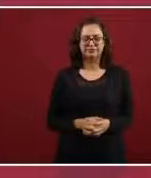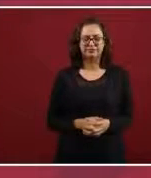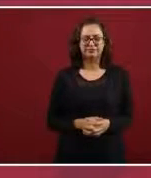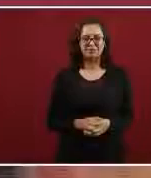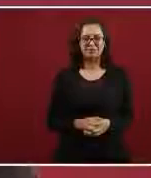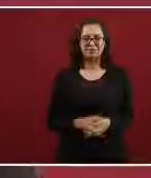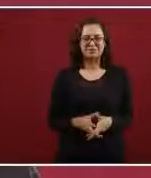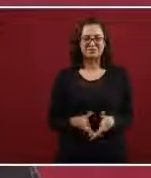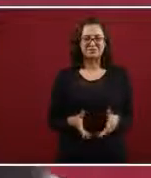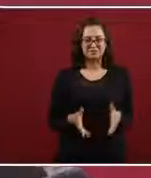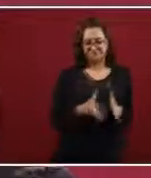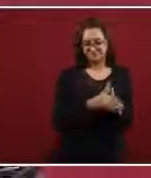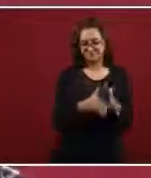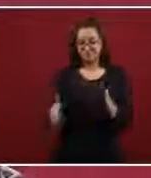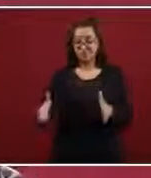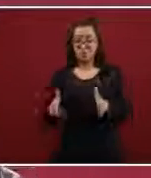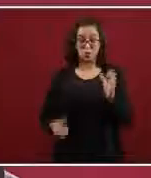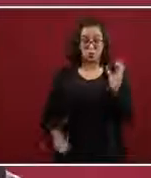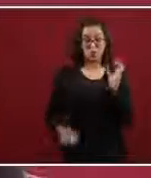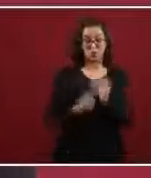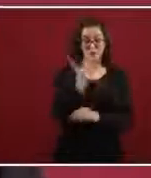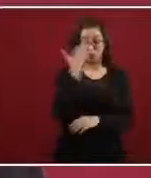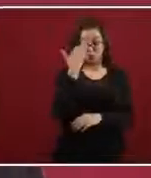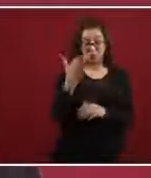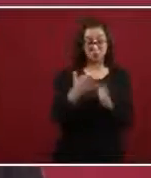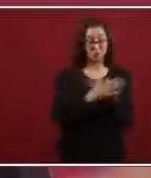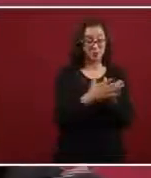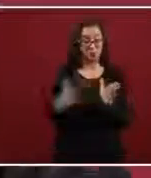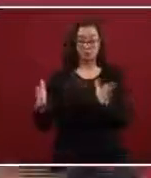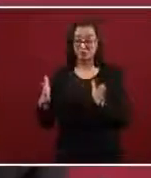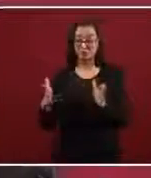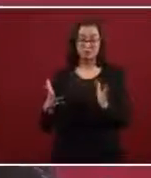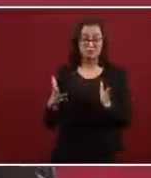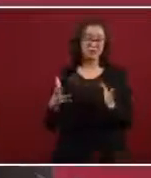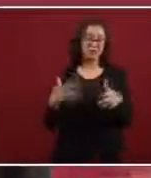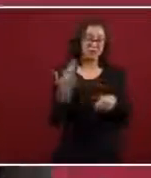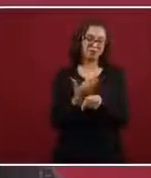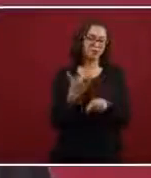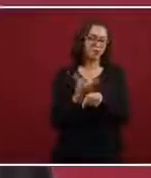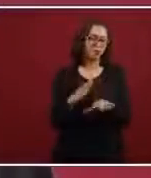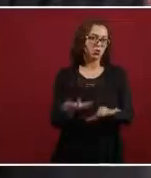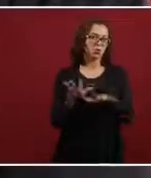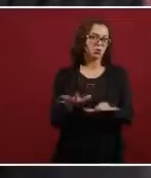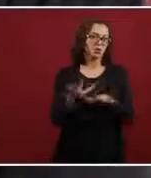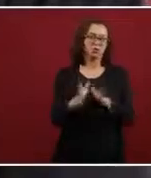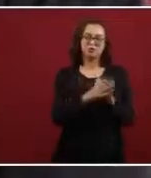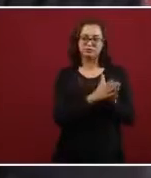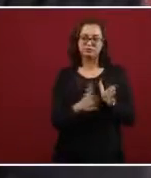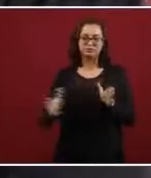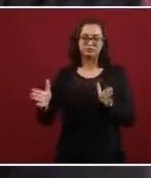en la nueva etapa, que es algo extraordinario lo que estamos viviendo,